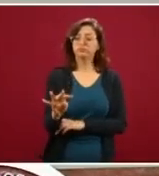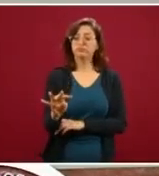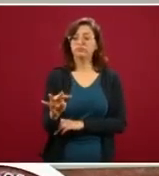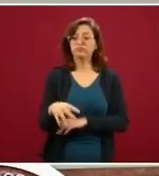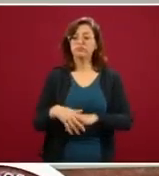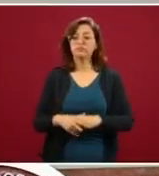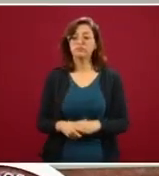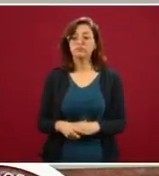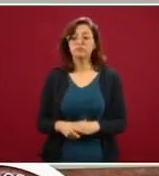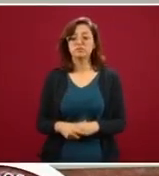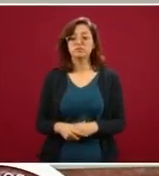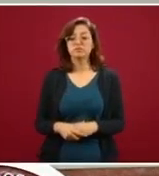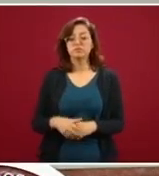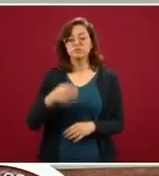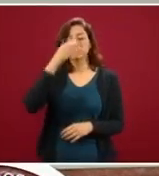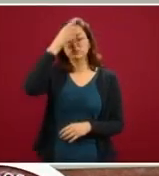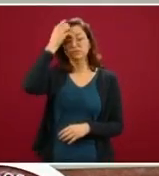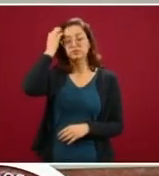y